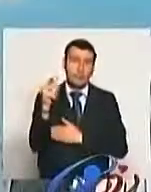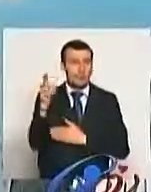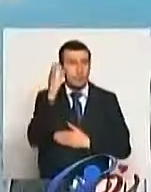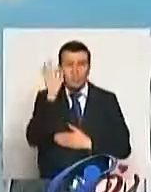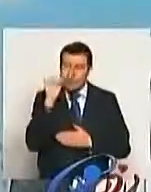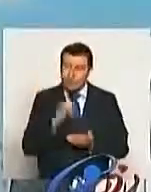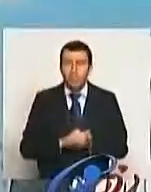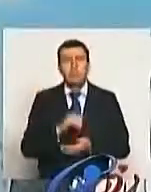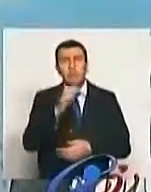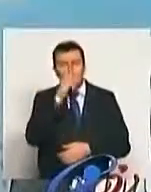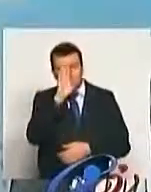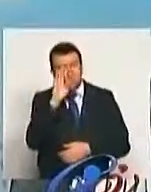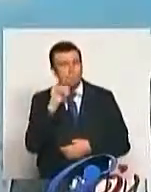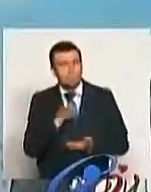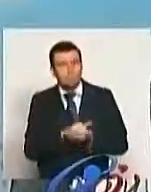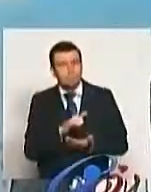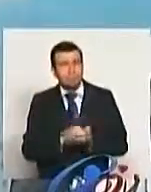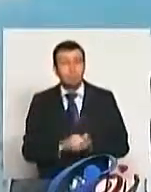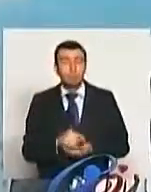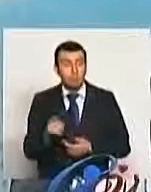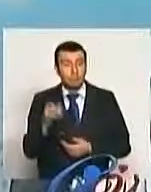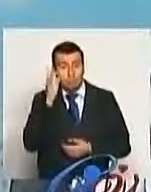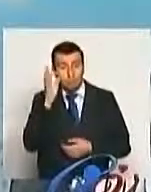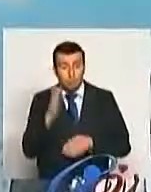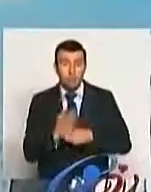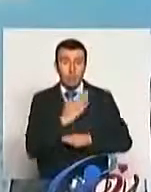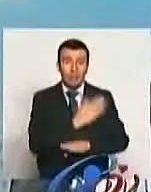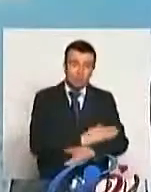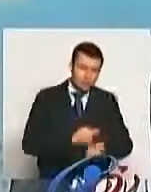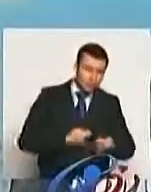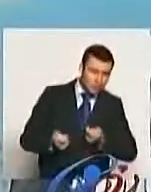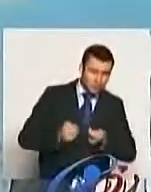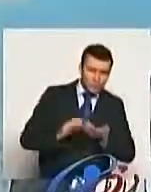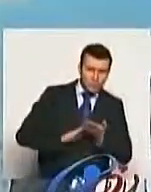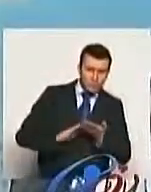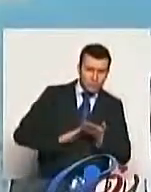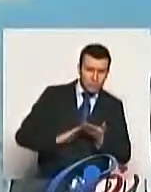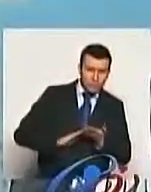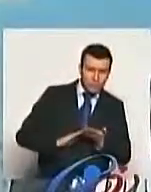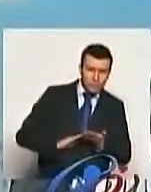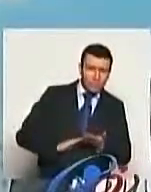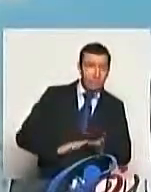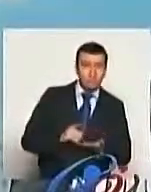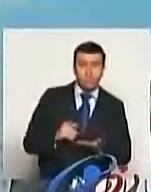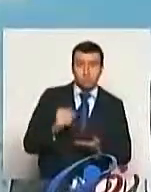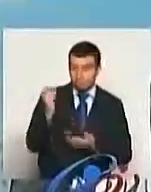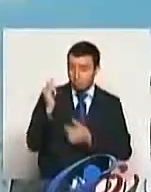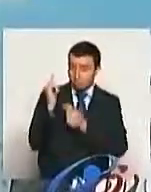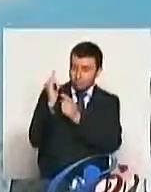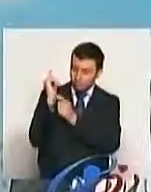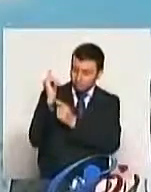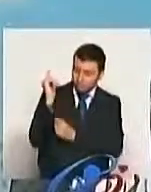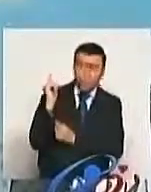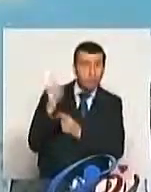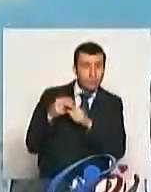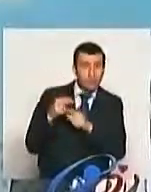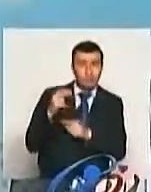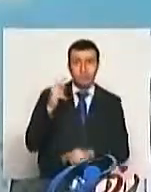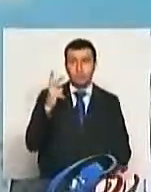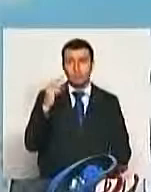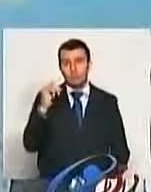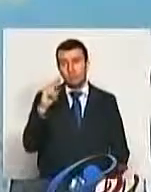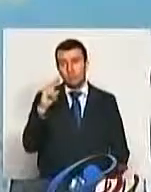en el país y en el mundo que han sido tratadas por lesiones intraepiteliales causadas por el virus del papiloma